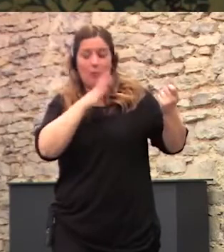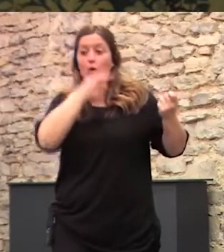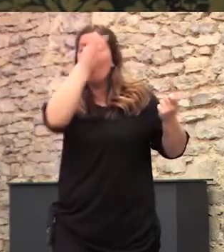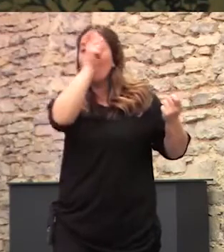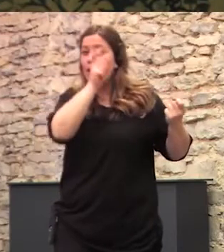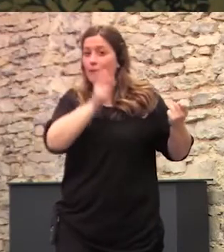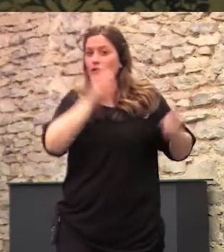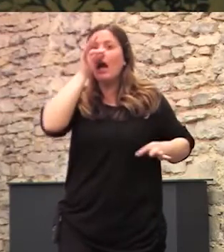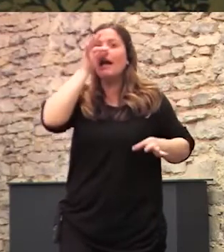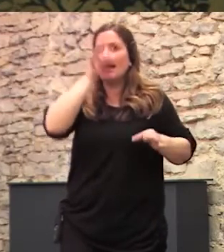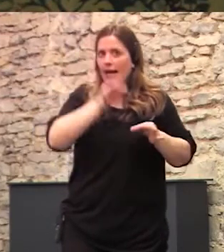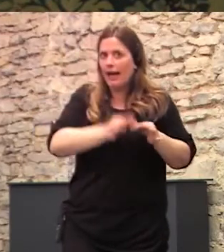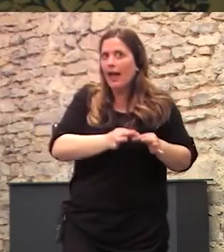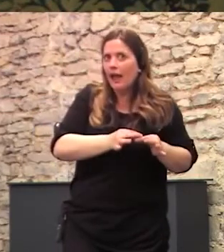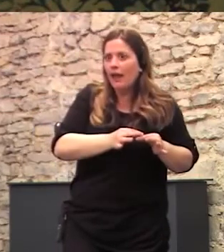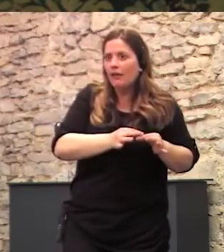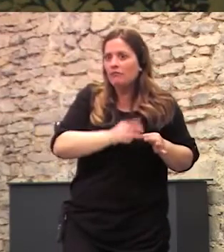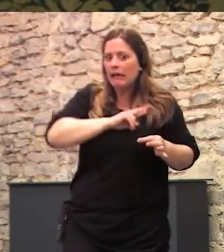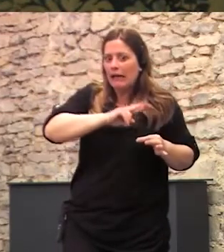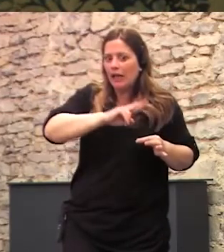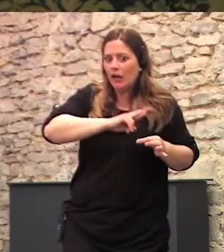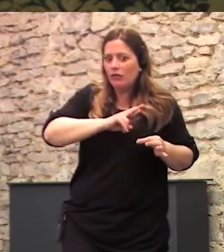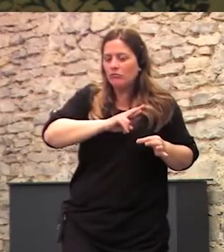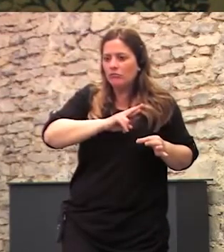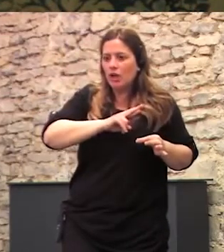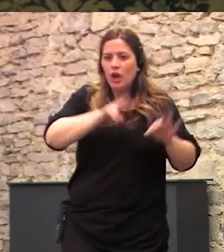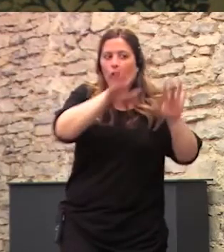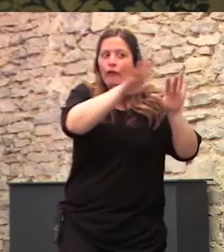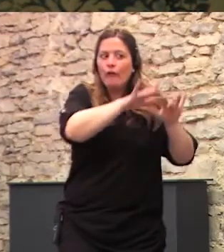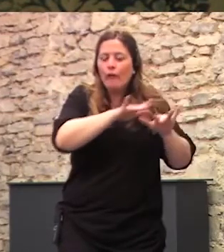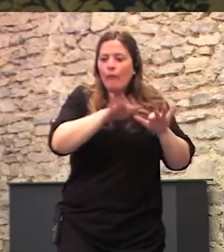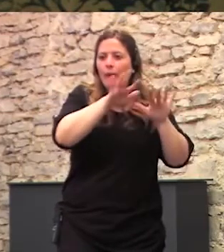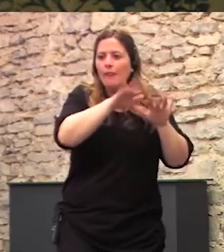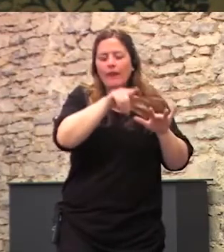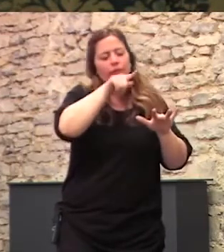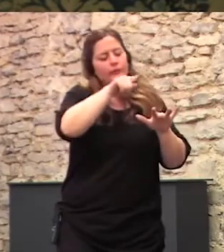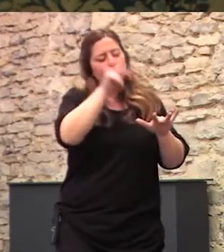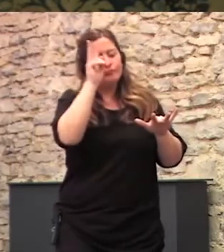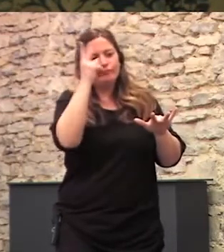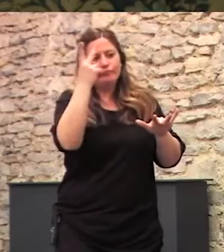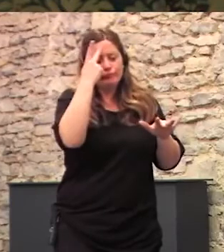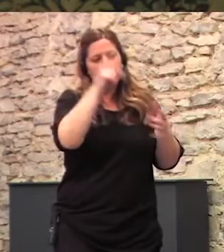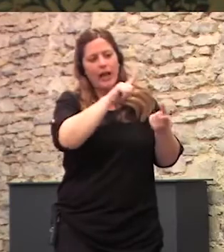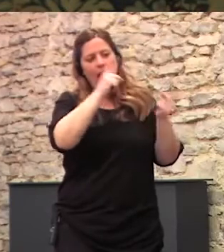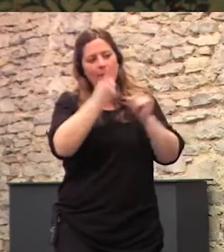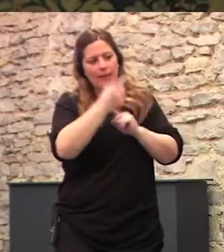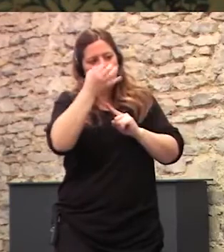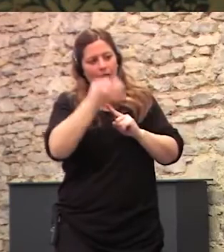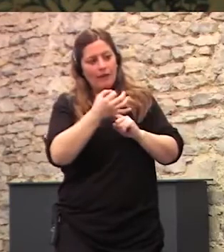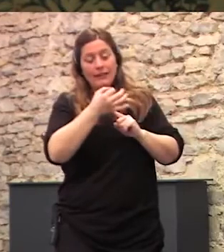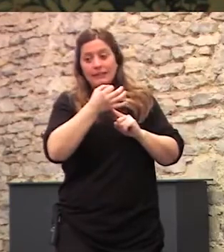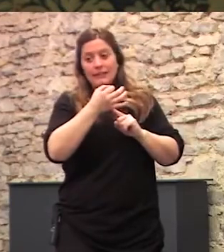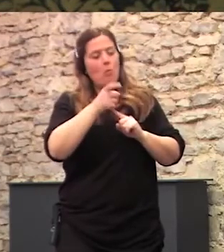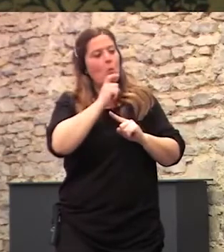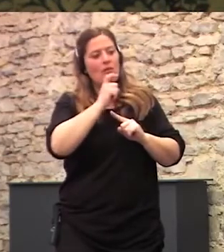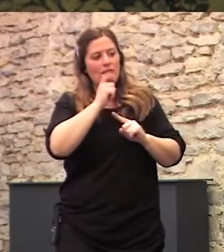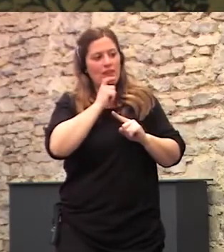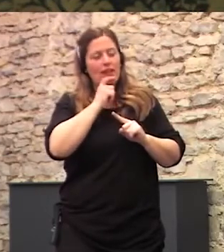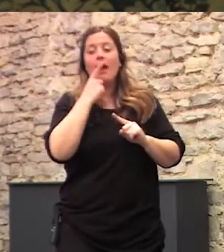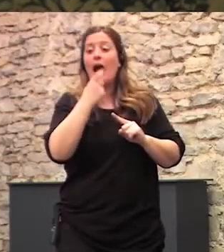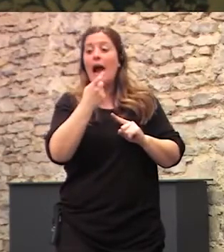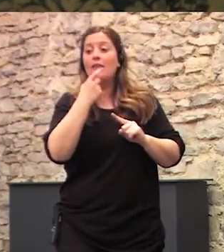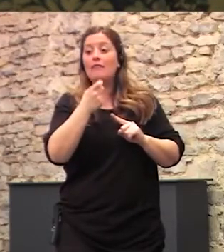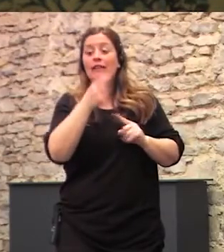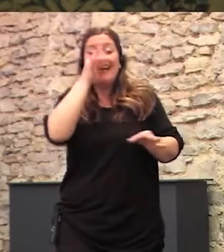difícil convencerla de hacer cambios si no se parte de su propia creencia, de su